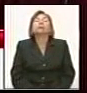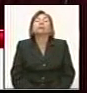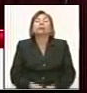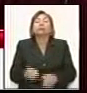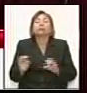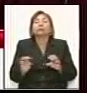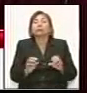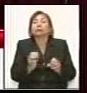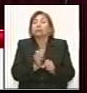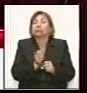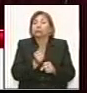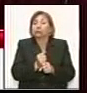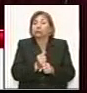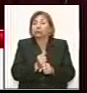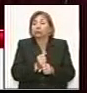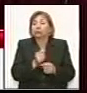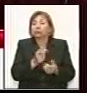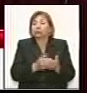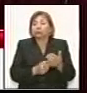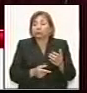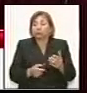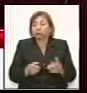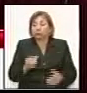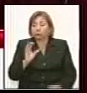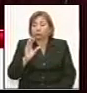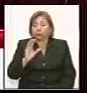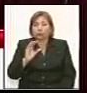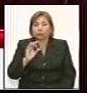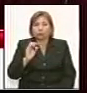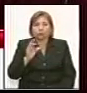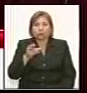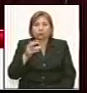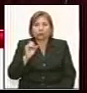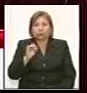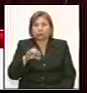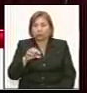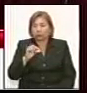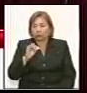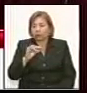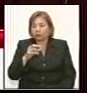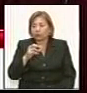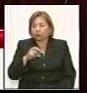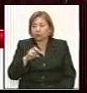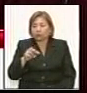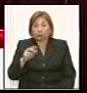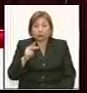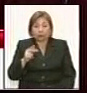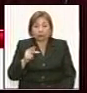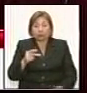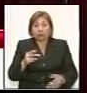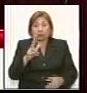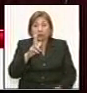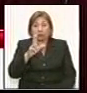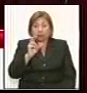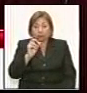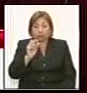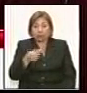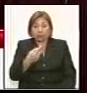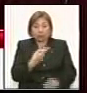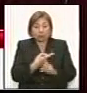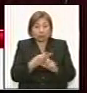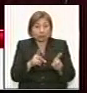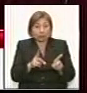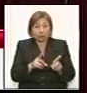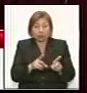raíz de que el señor Kuczynski gana las elecciones por 30.000 votos de